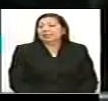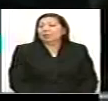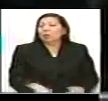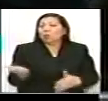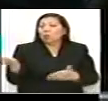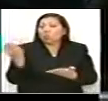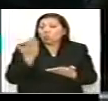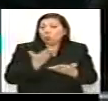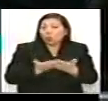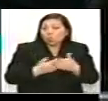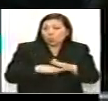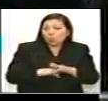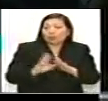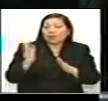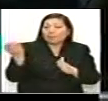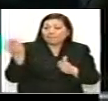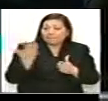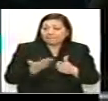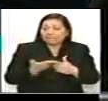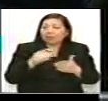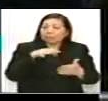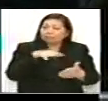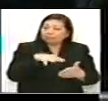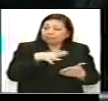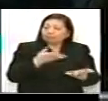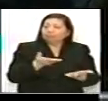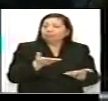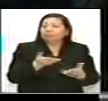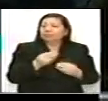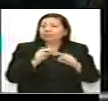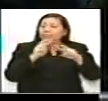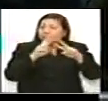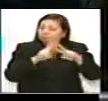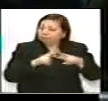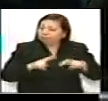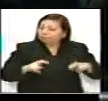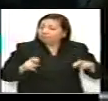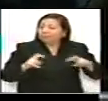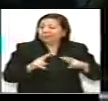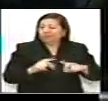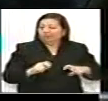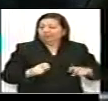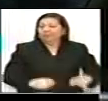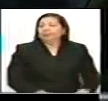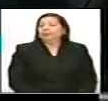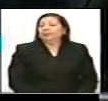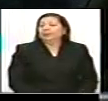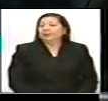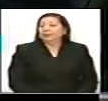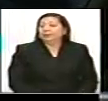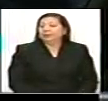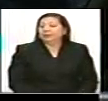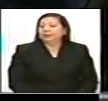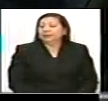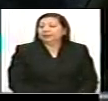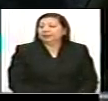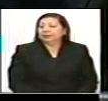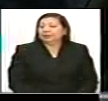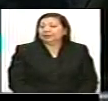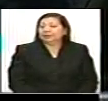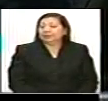se almacena, y eso ya sirve para los estudios, las investigaciones, etcétera.